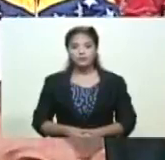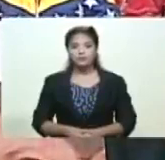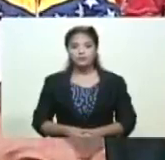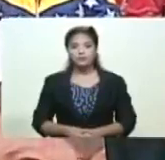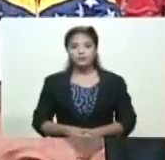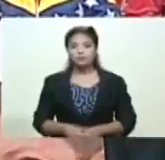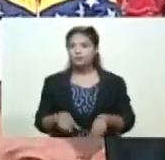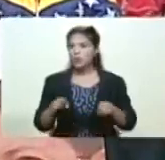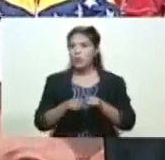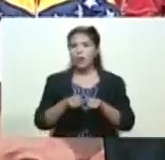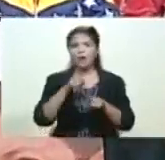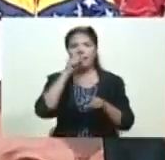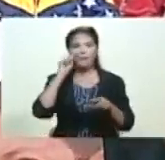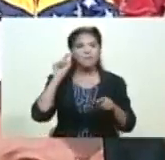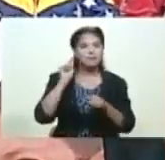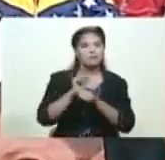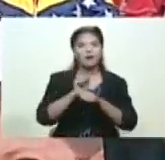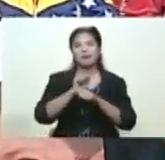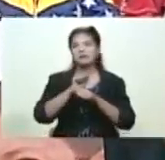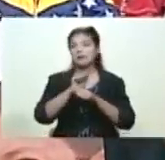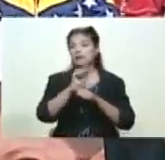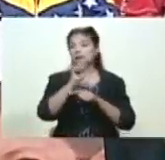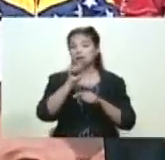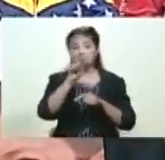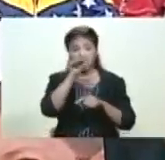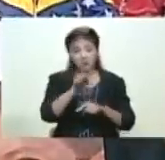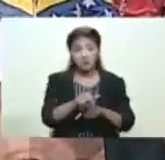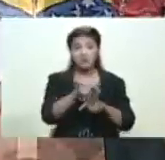como las amenazas nacionales